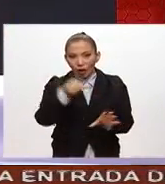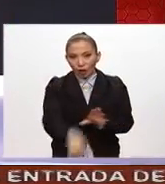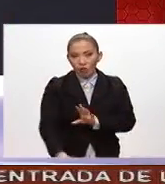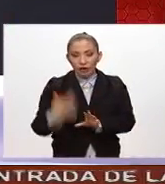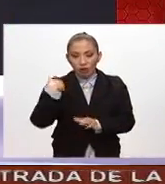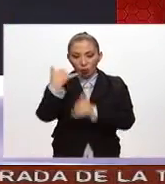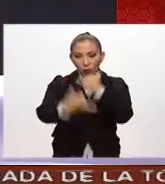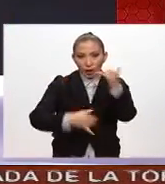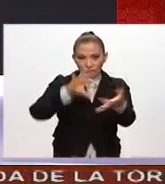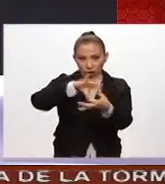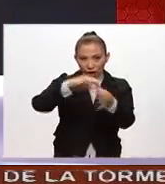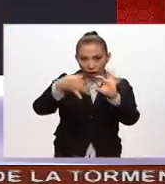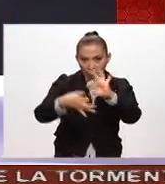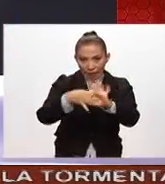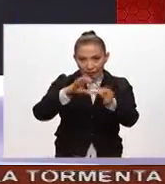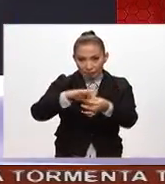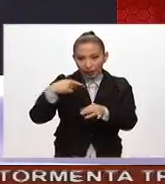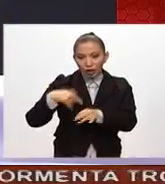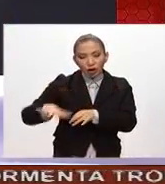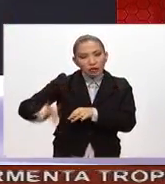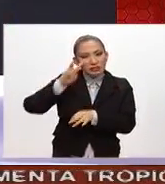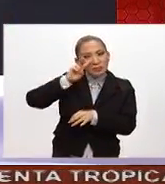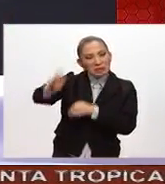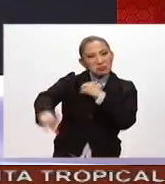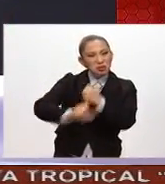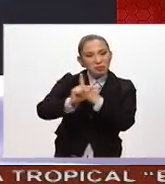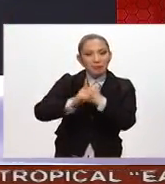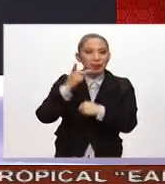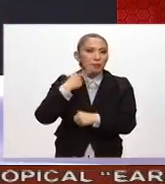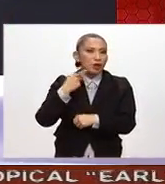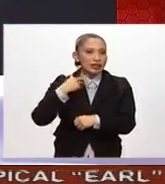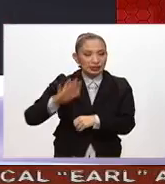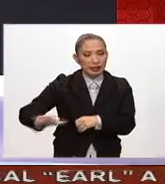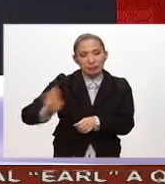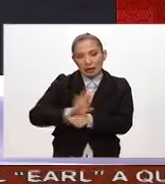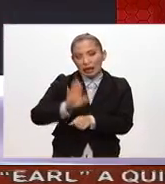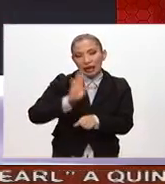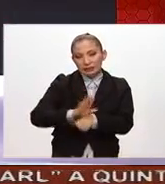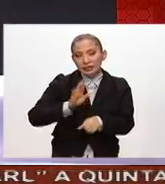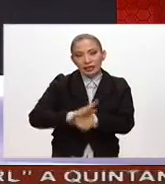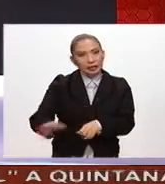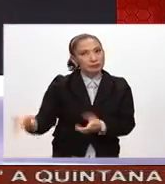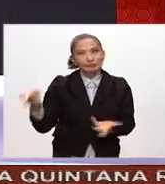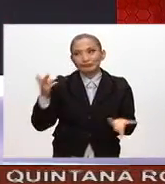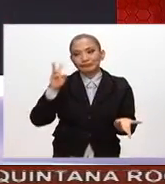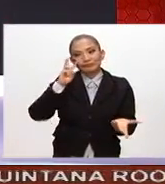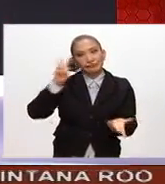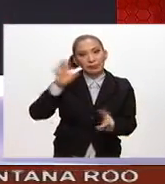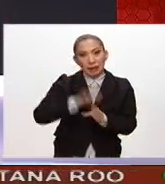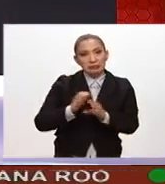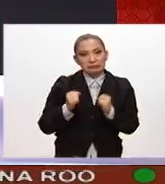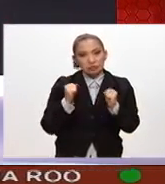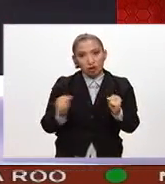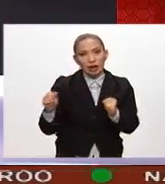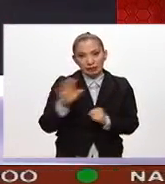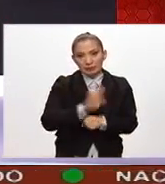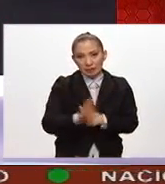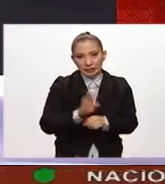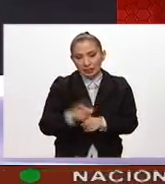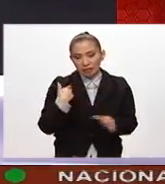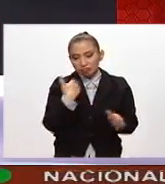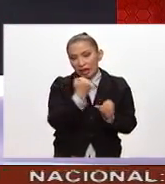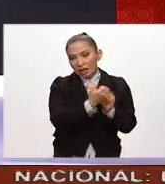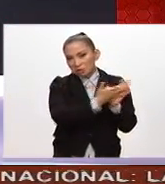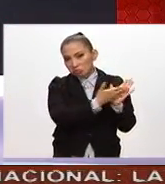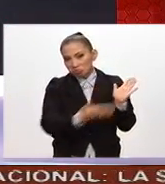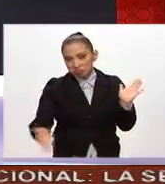justa deportiva que se da en medio de una crisis política, probablemente de las crisis políticas más fuertes en Brasil en los